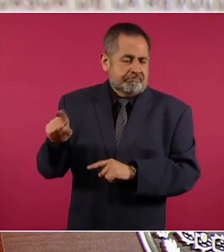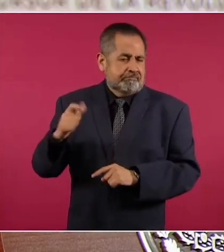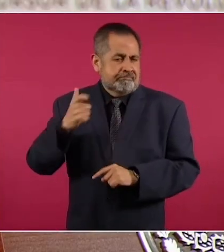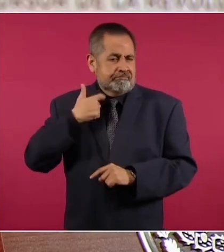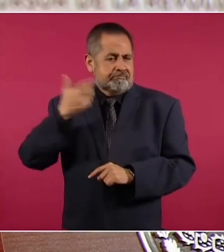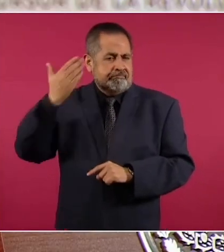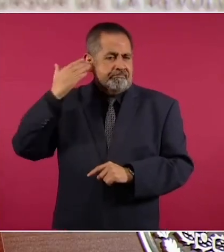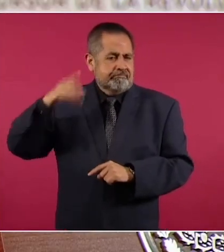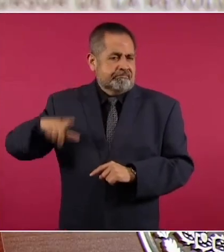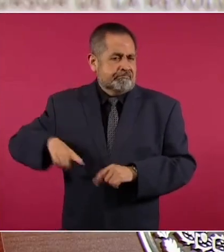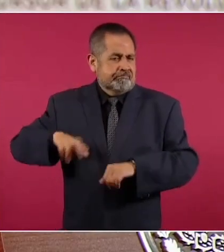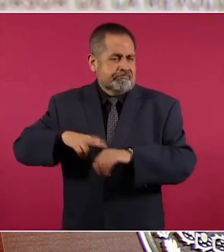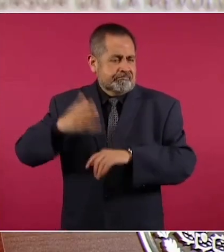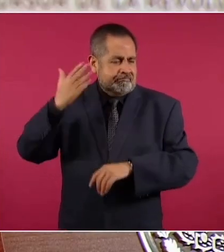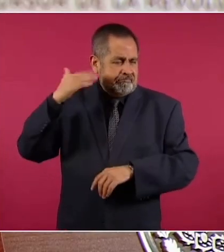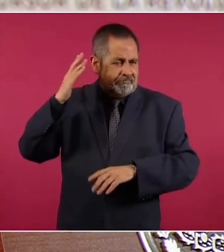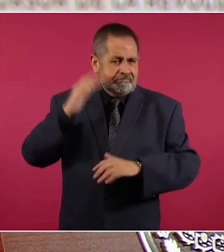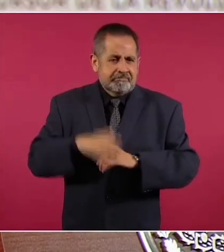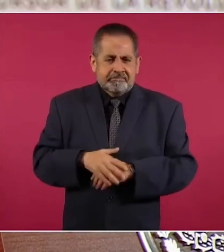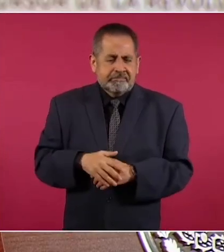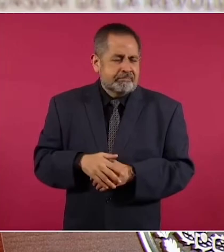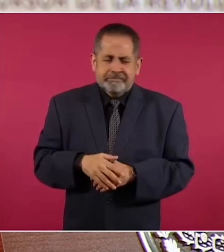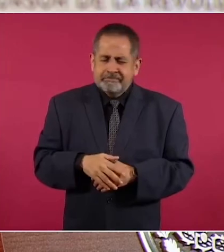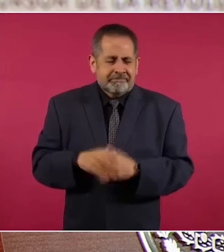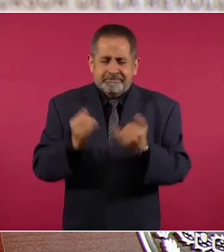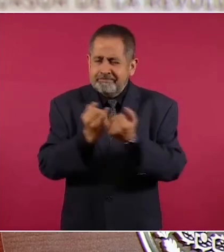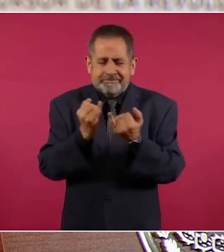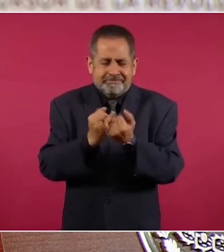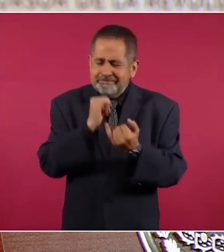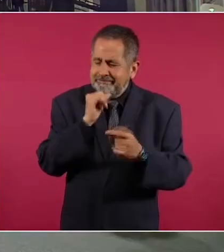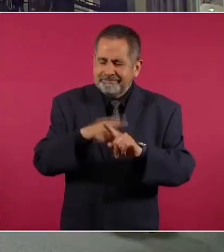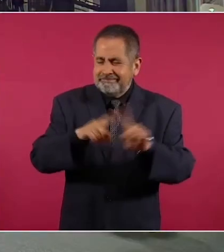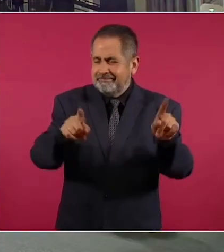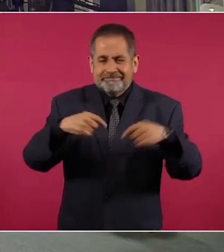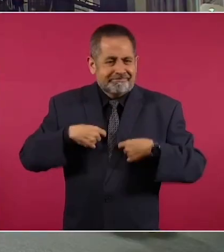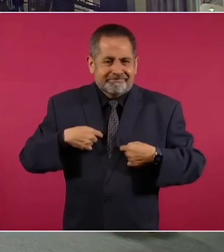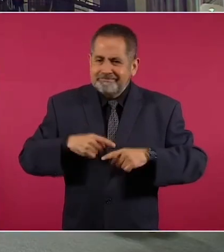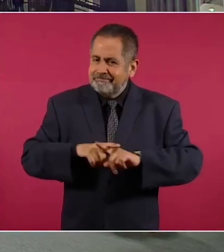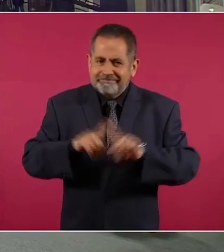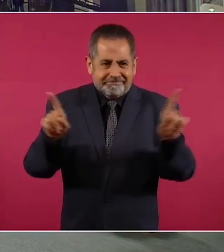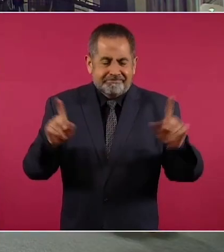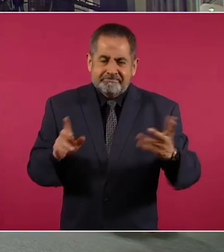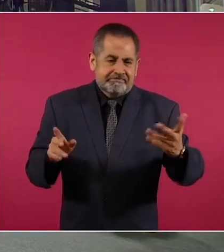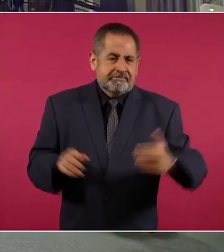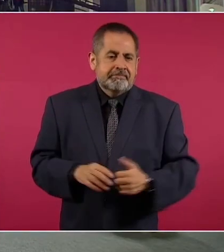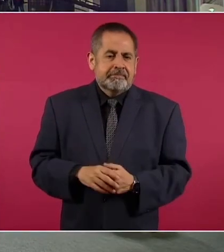gobernaban anteriormente, y no somos lo mismo. Y